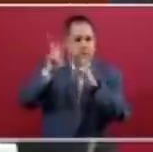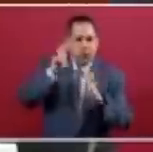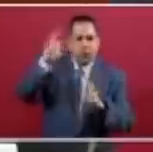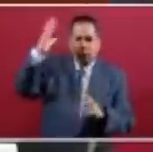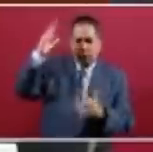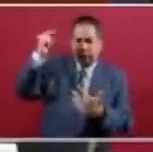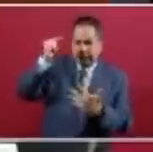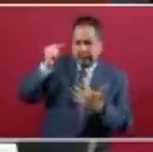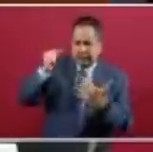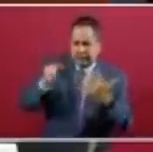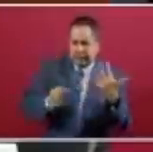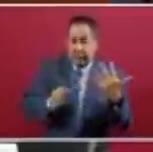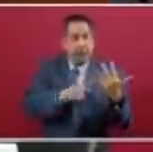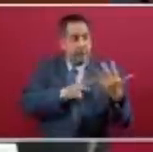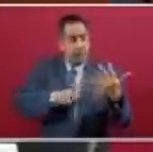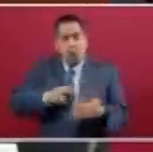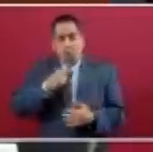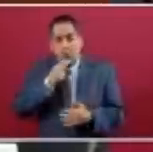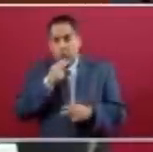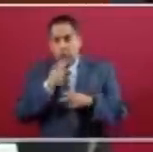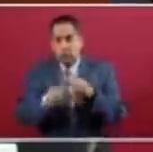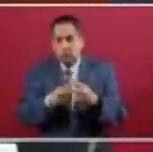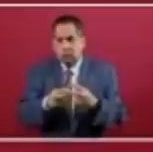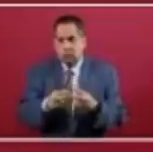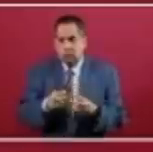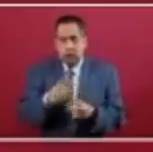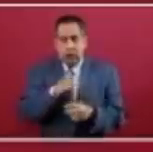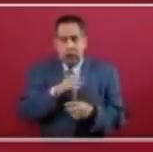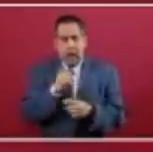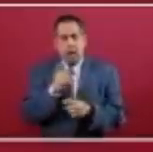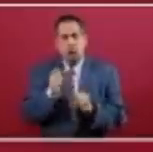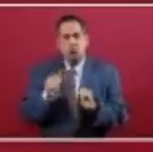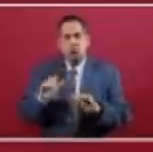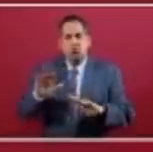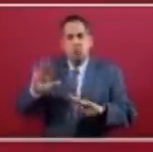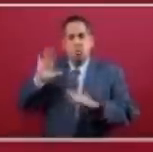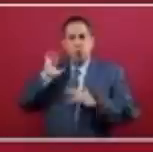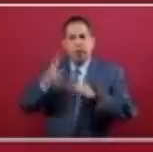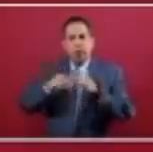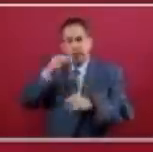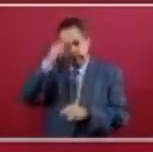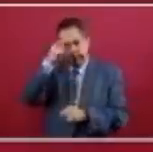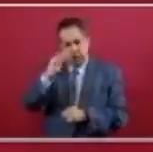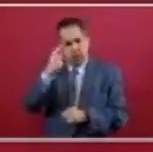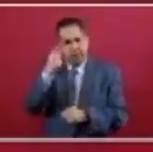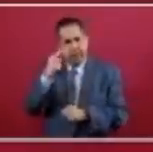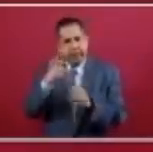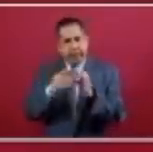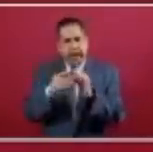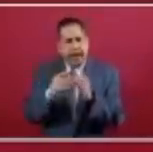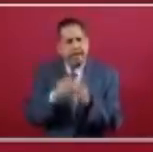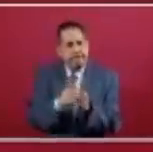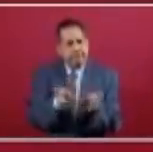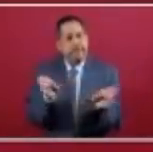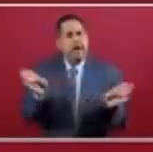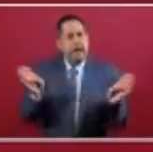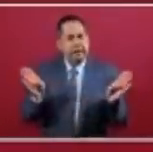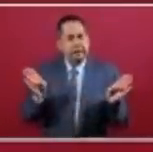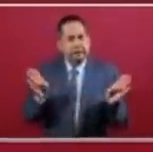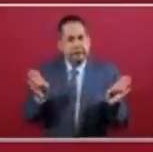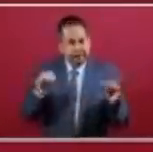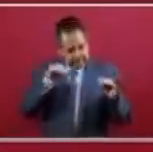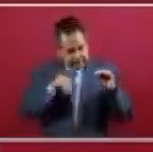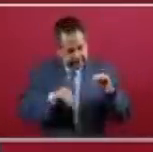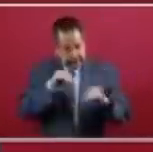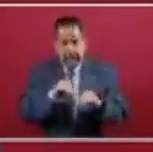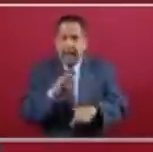todas se deben de utilizar. Okay. Hay un compromiso de México para ampliar y desarrollar las